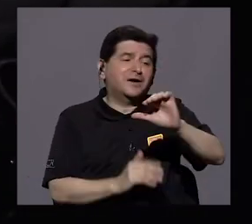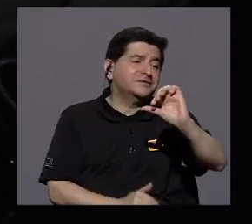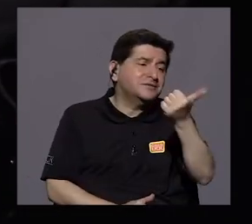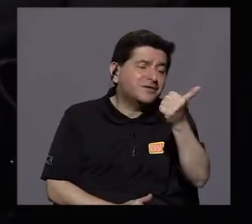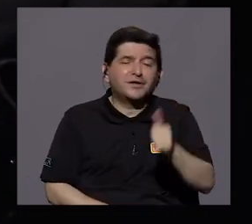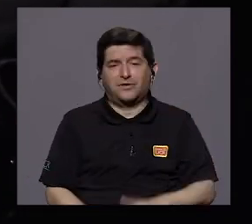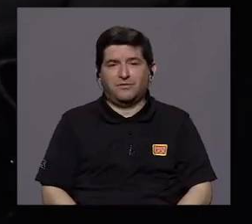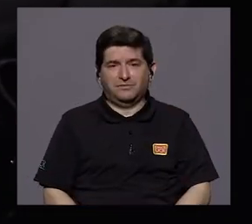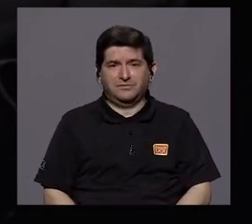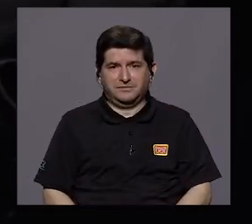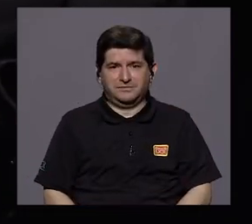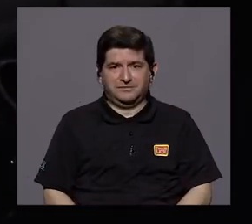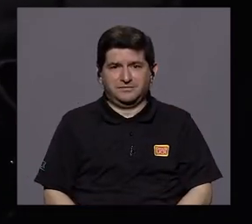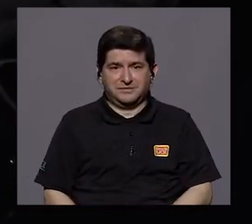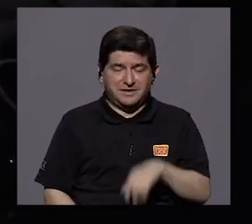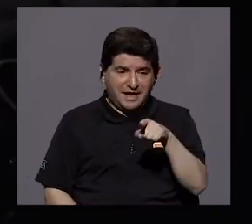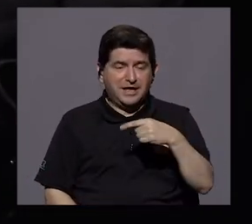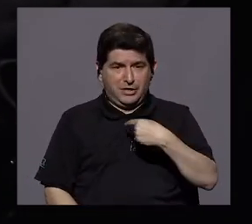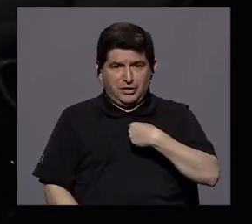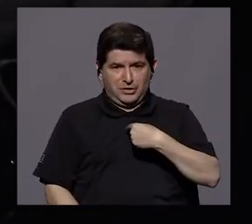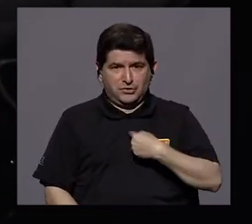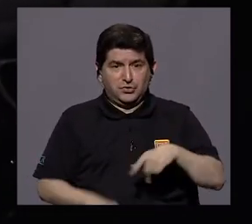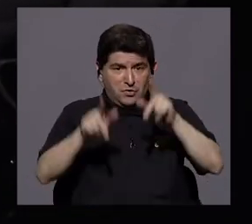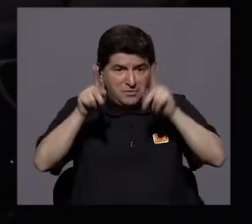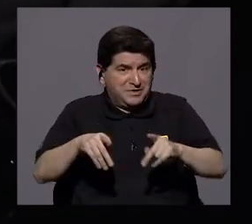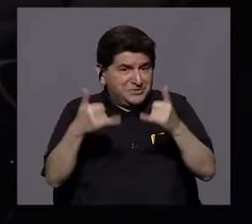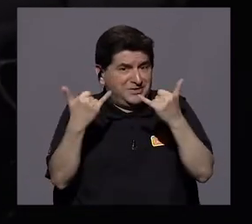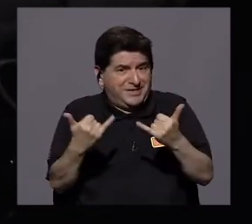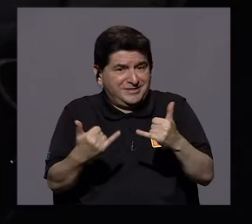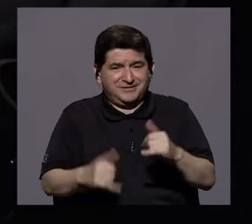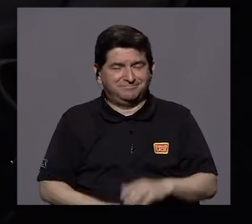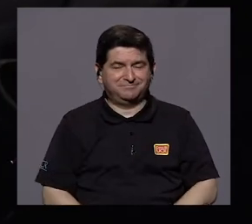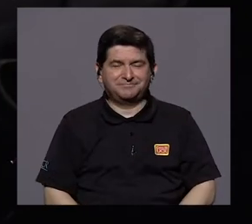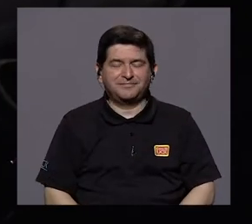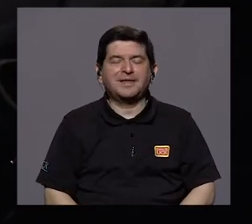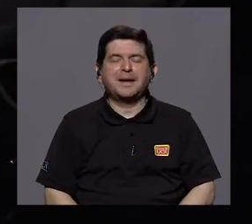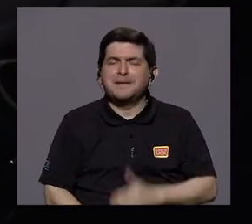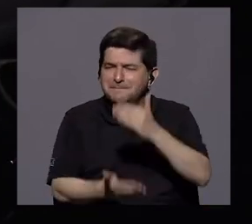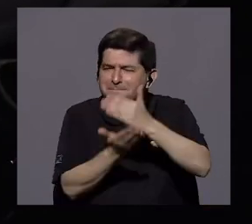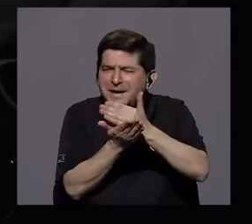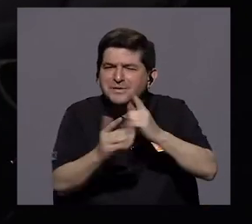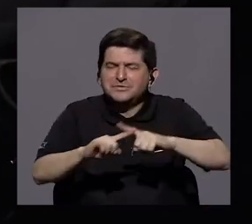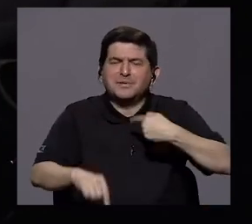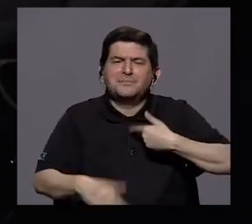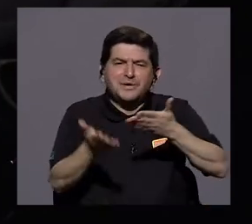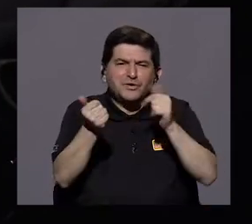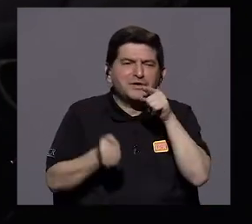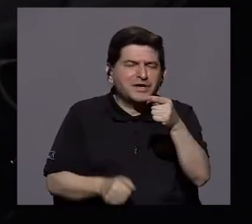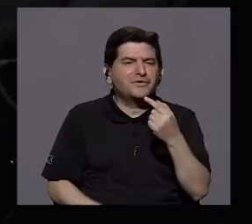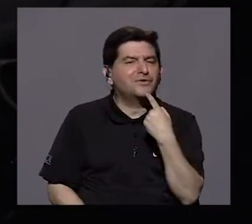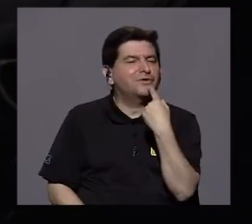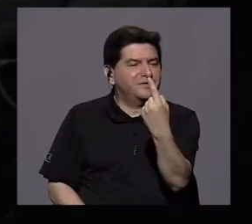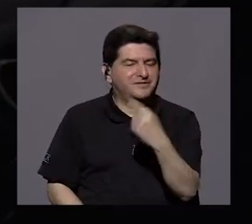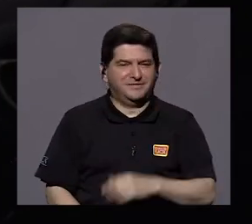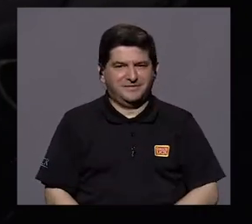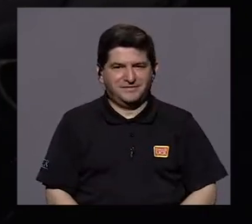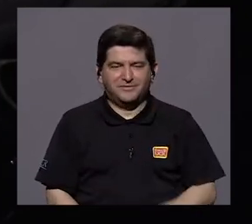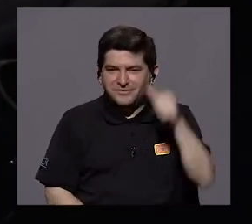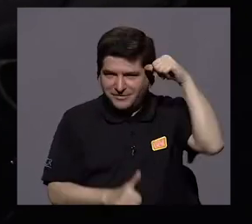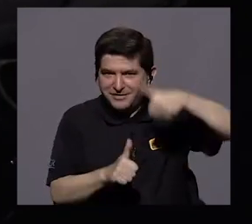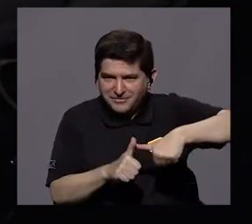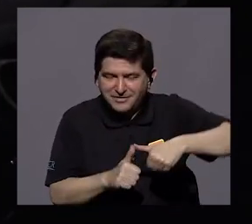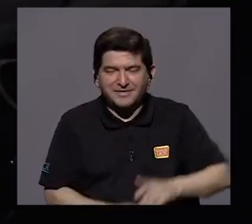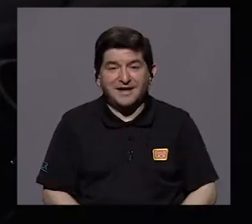a mi ámbito existencial como persona, ¿verdad? Pero vamos a hacer una pausa, don Román, pero quiero quedarme con esto que usted dice,